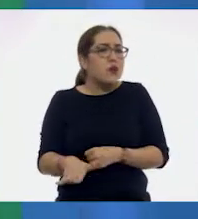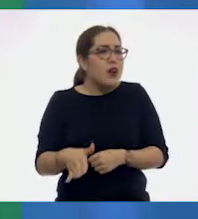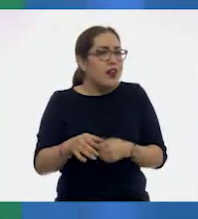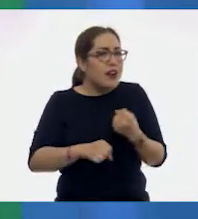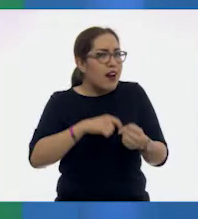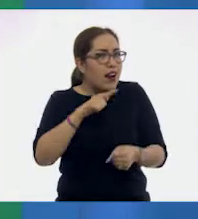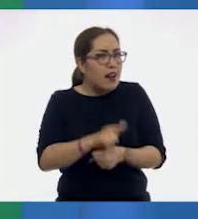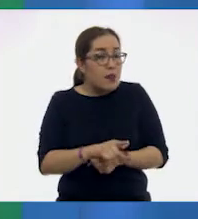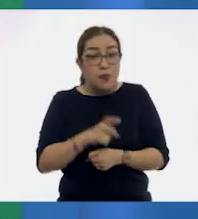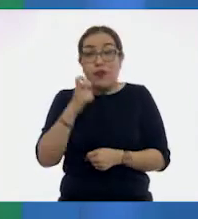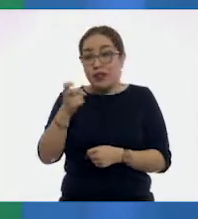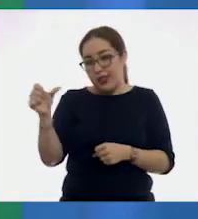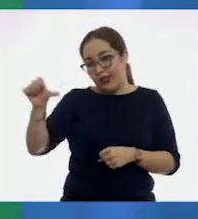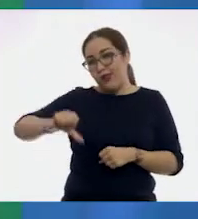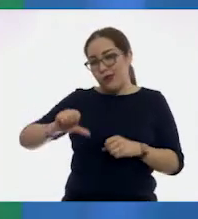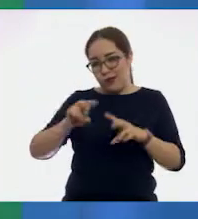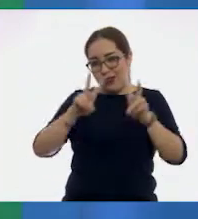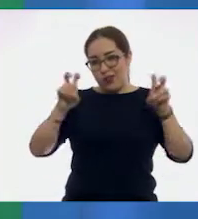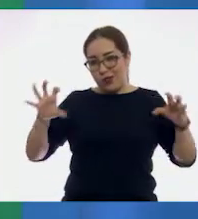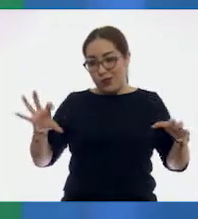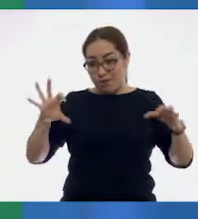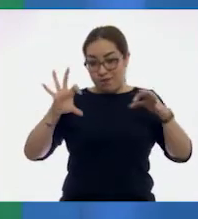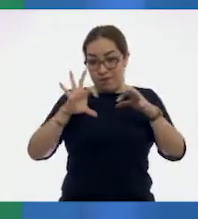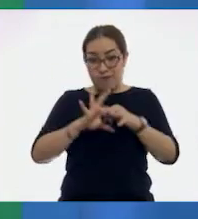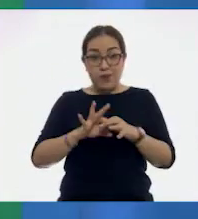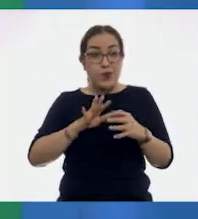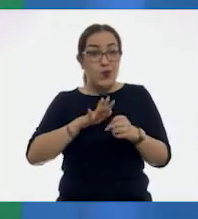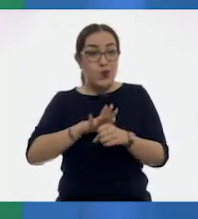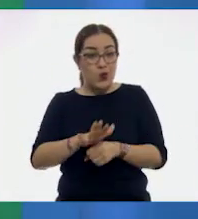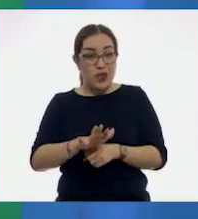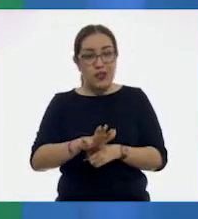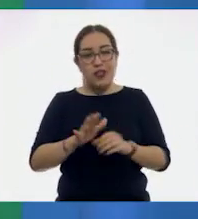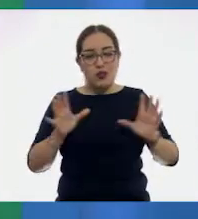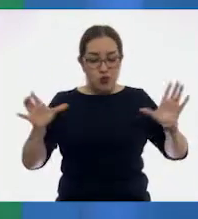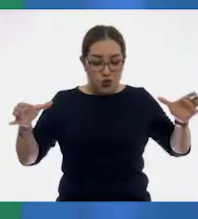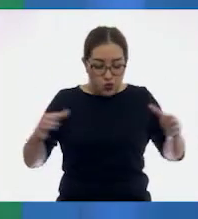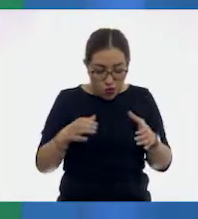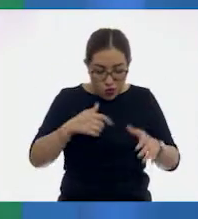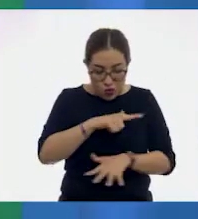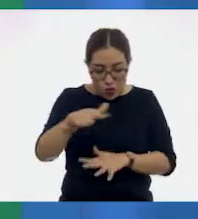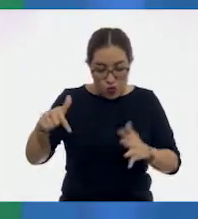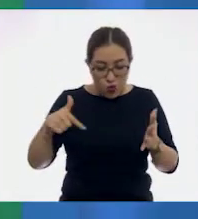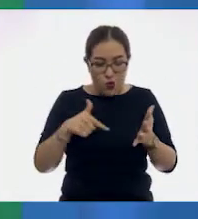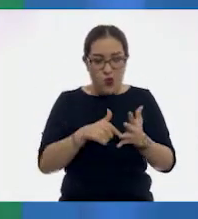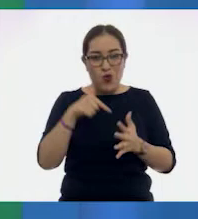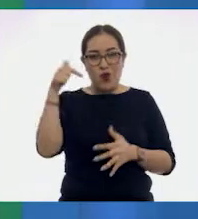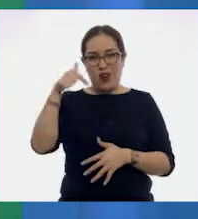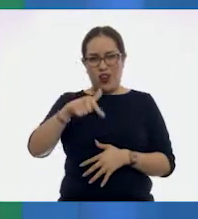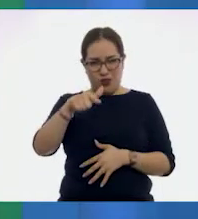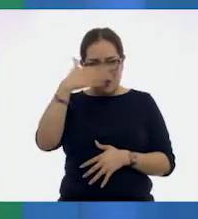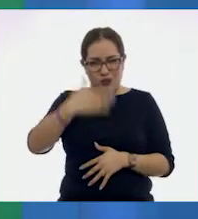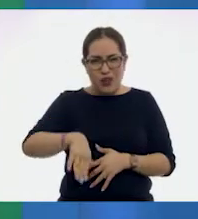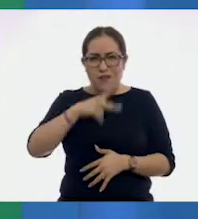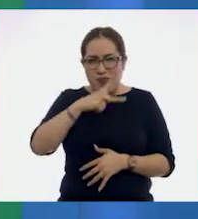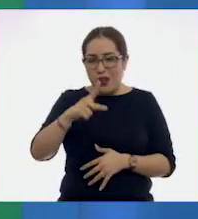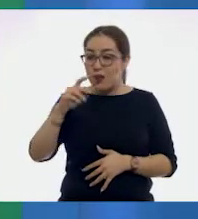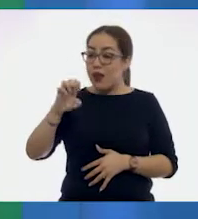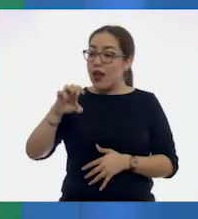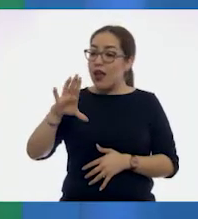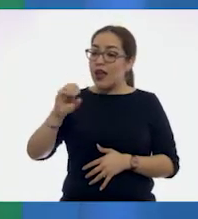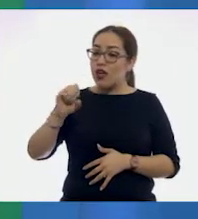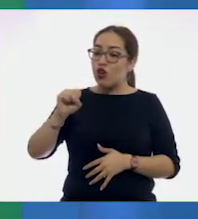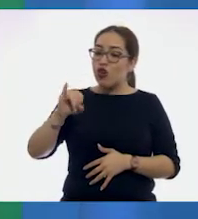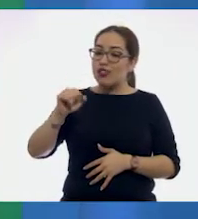mucho que ver con el tema de hoy, los ecosistemas. ¿Saben qué es un ecosistema y cuáles son